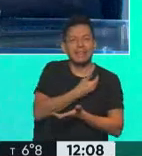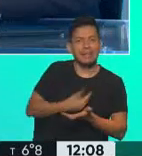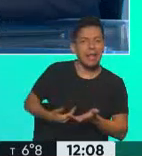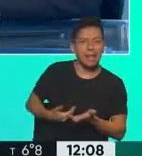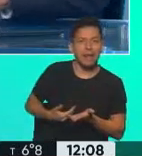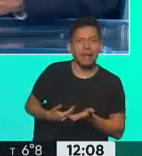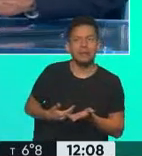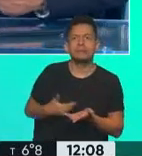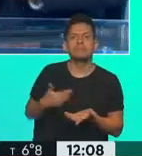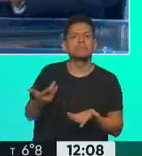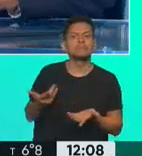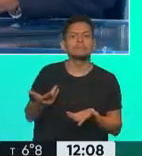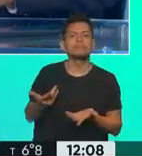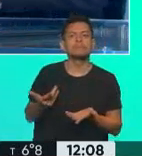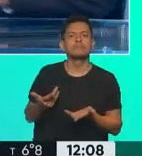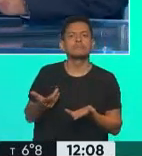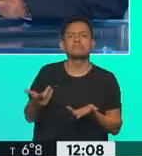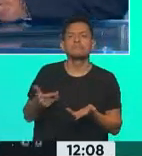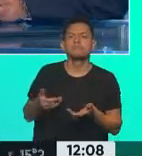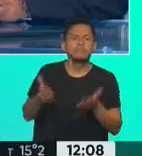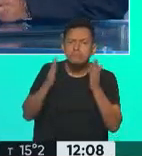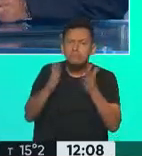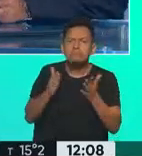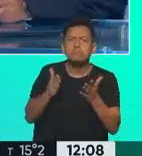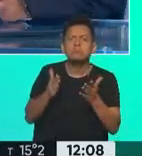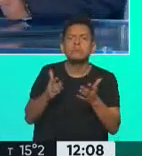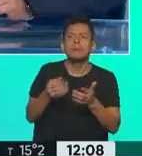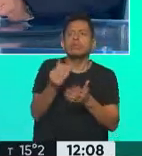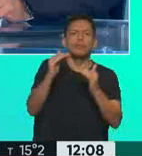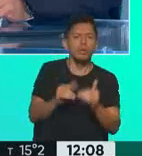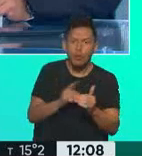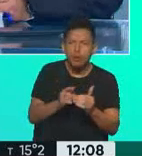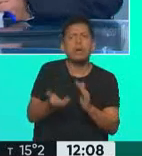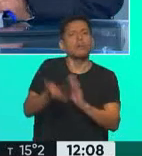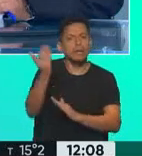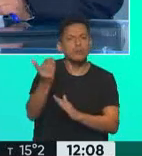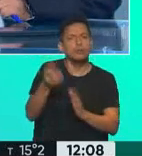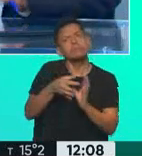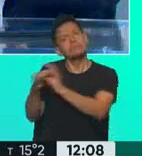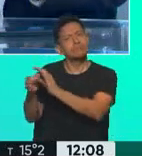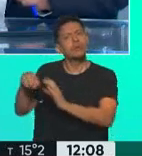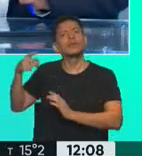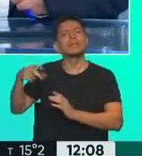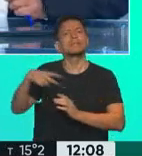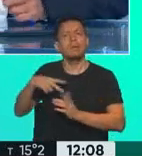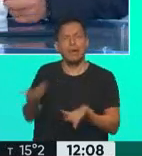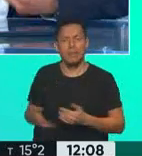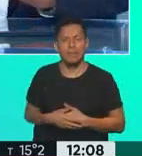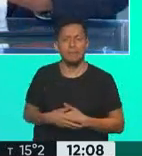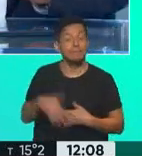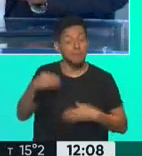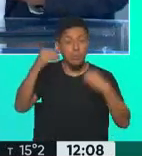con una política de combatir los aumentos de precios, sino acompañarla. Claro. Lo cual genera también un segundo grado de